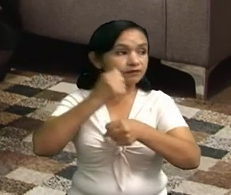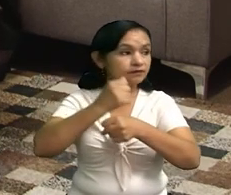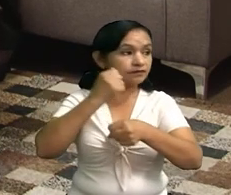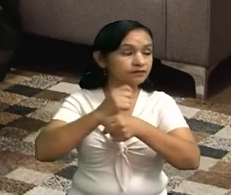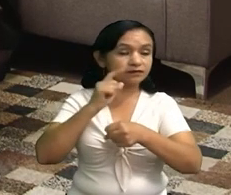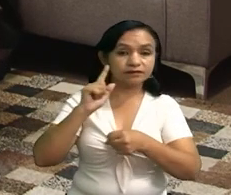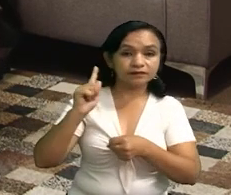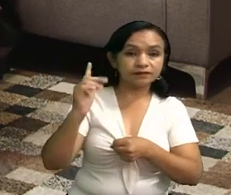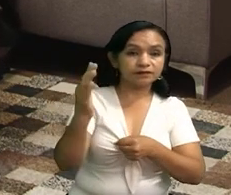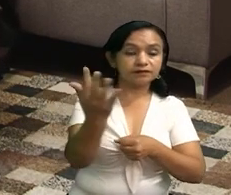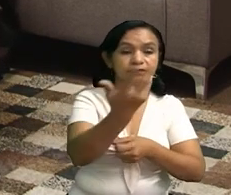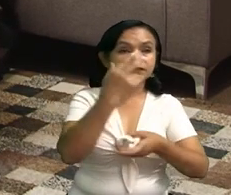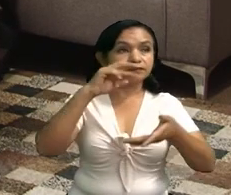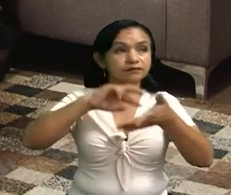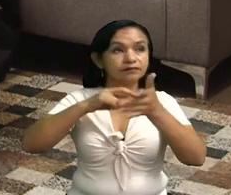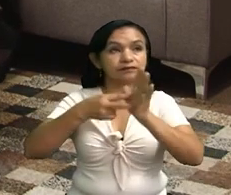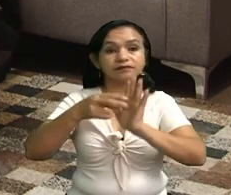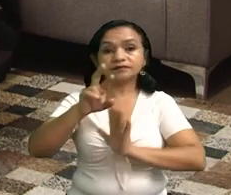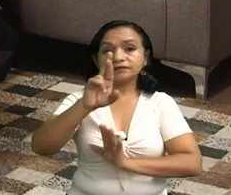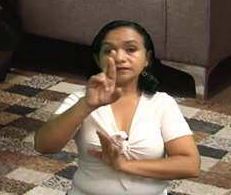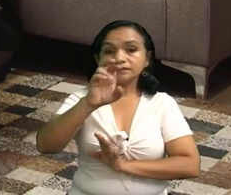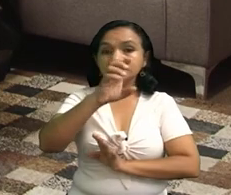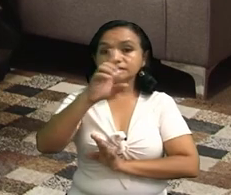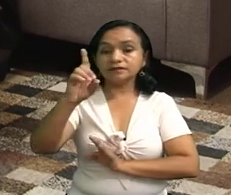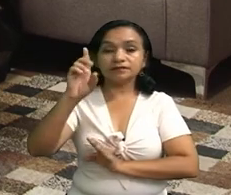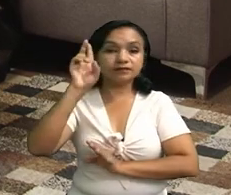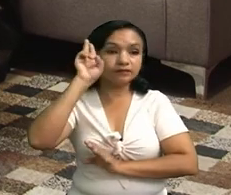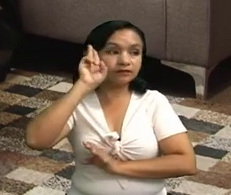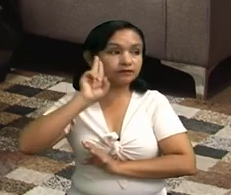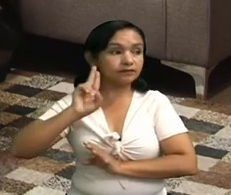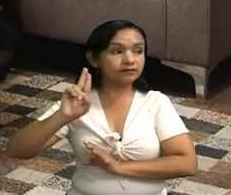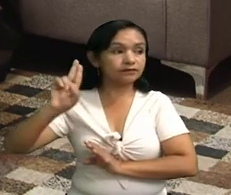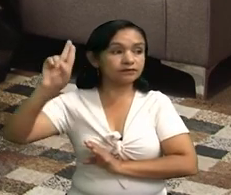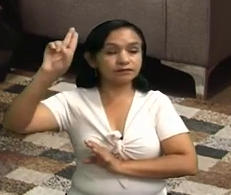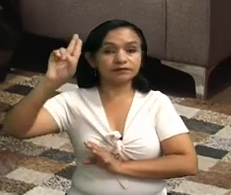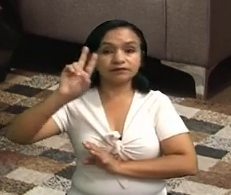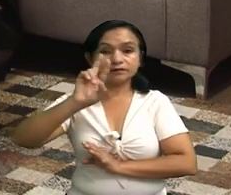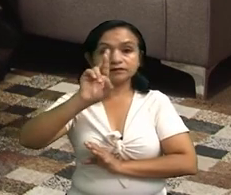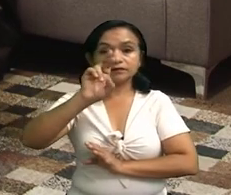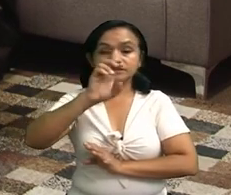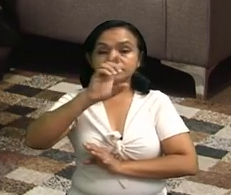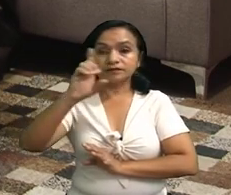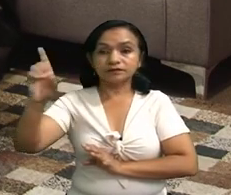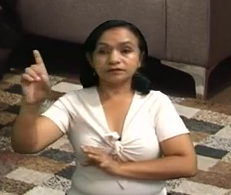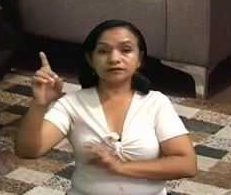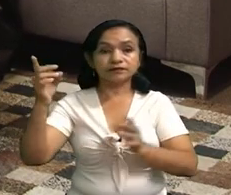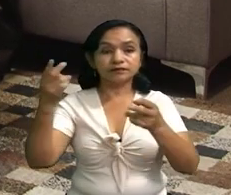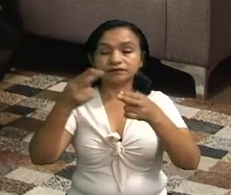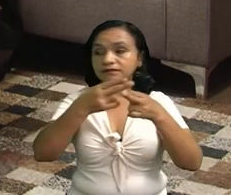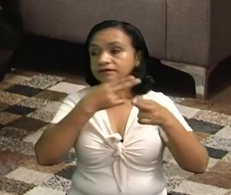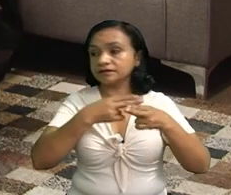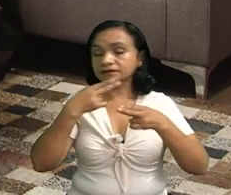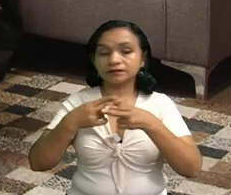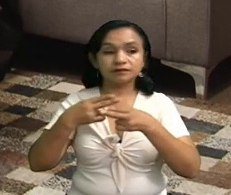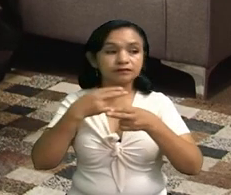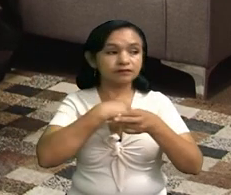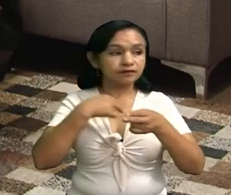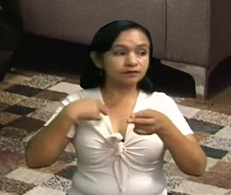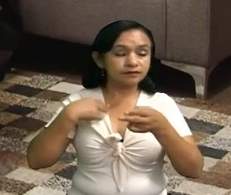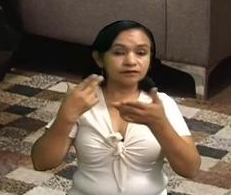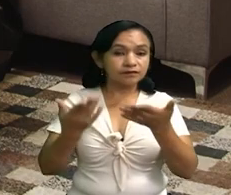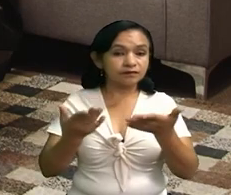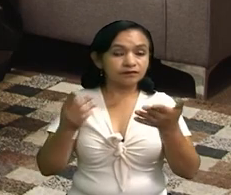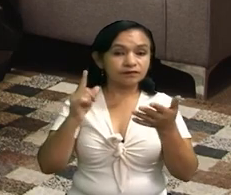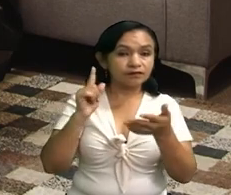todo la red universitaria, que es la red Rumba, que nosotros llamamos, para poner en un